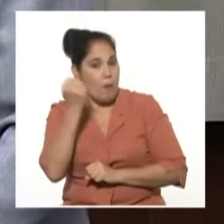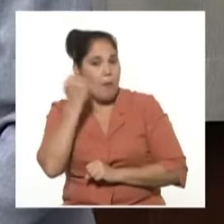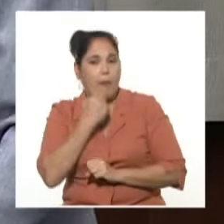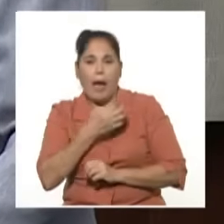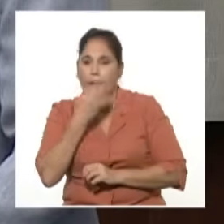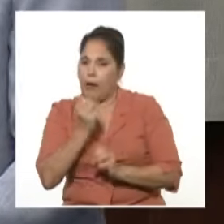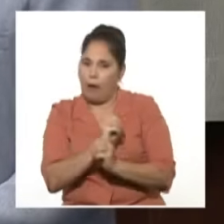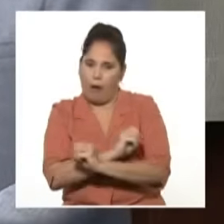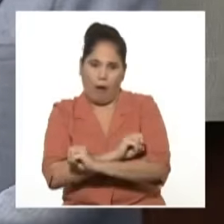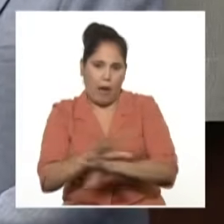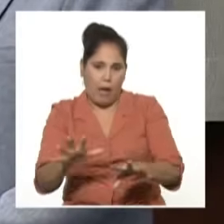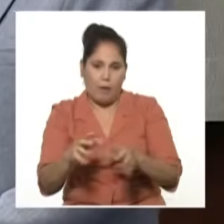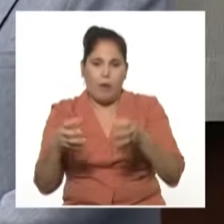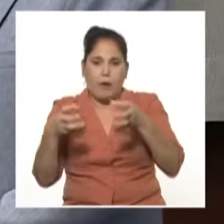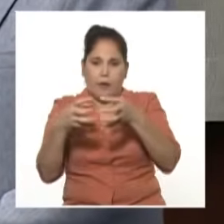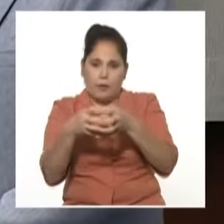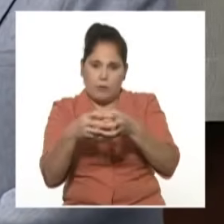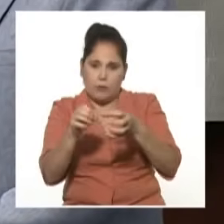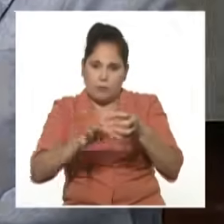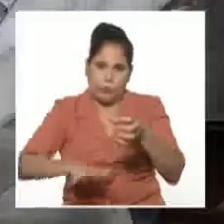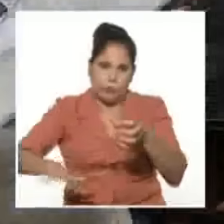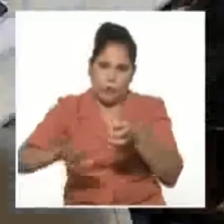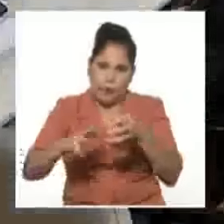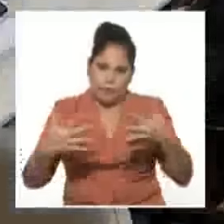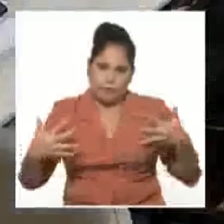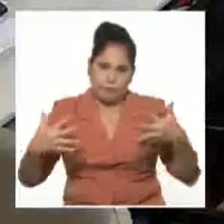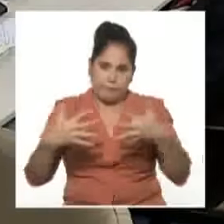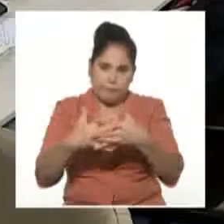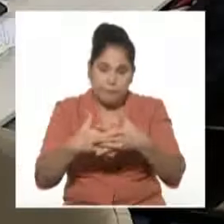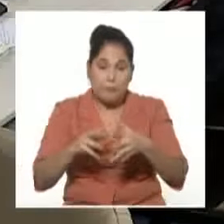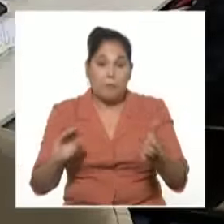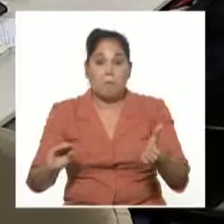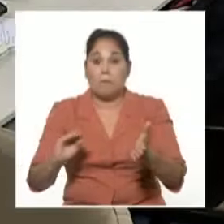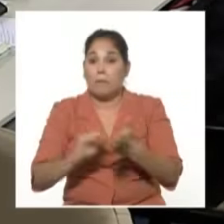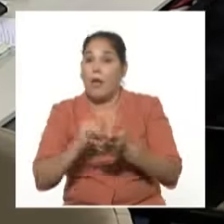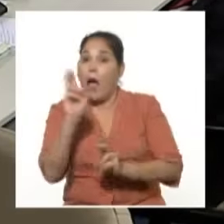transparente en su relación con la sociedad. La implementación de los